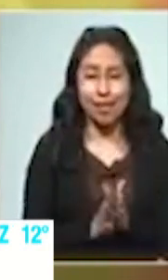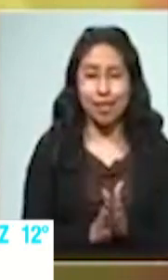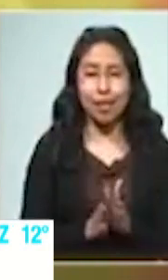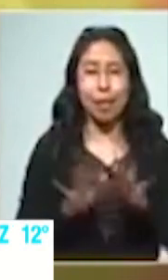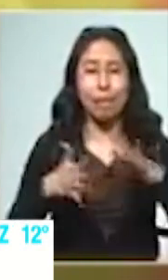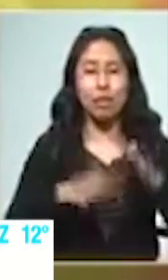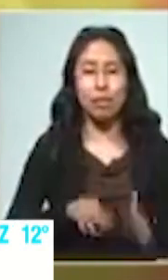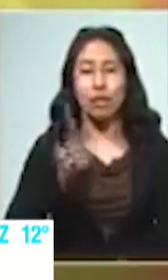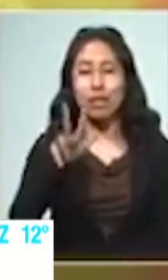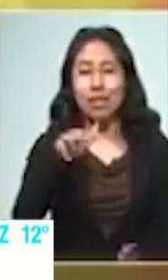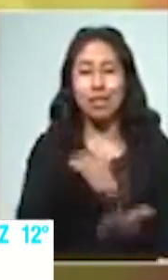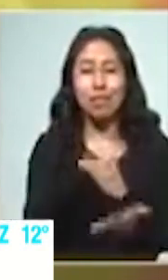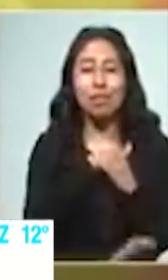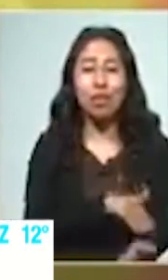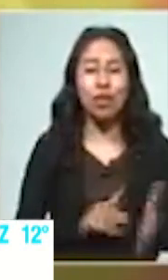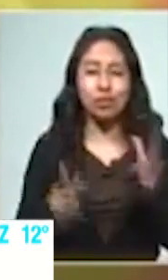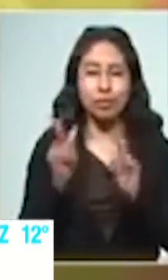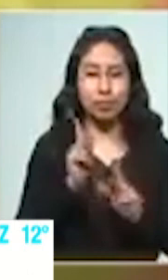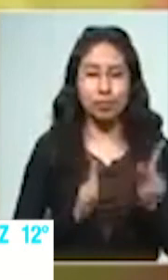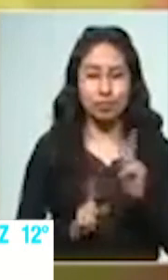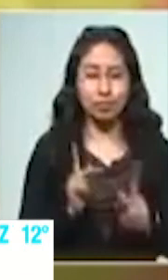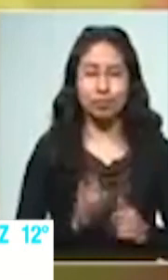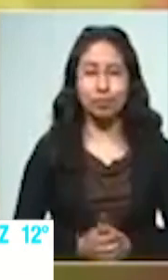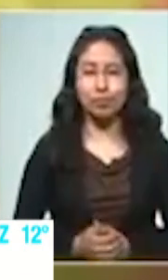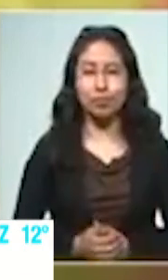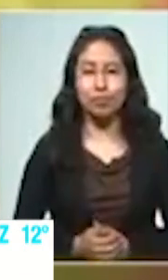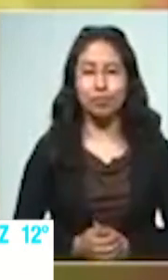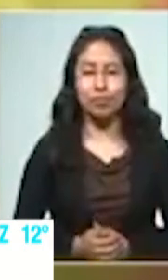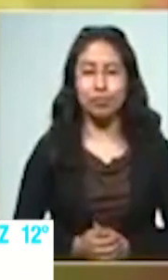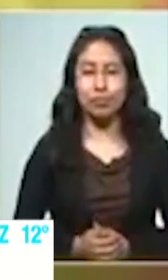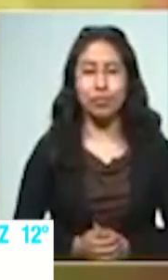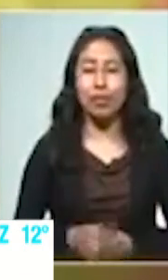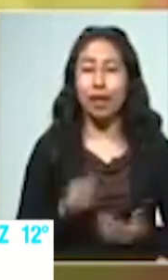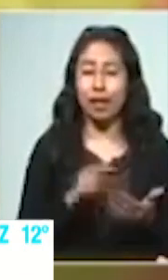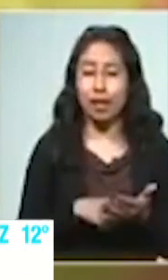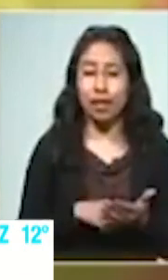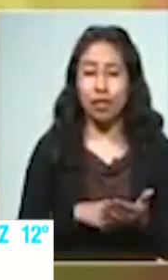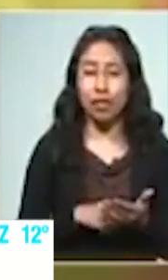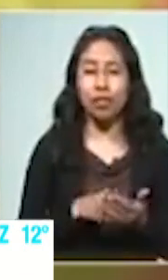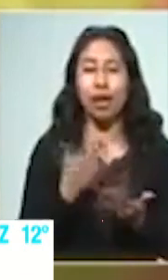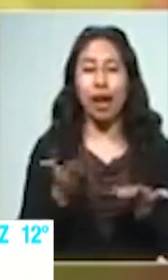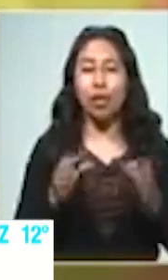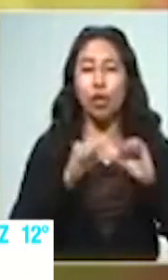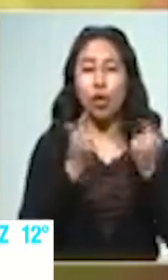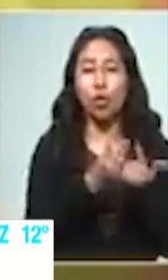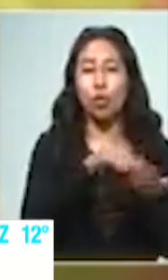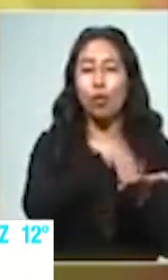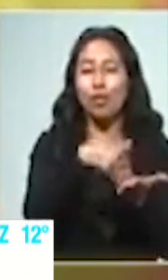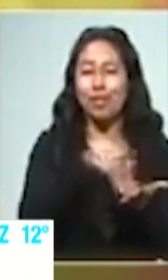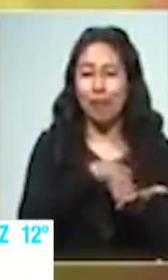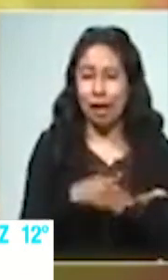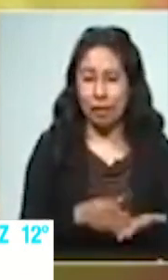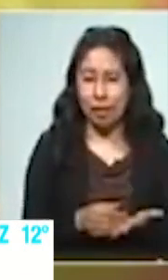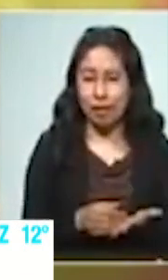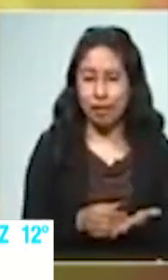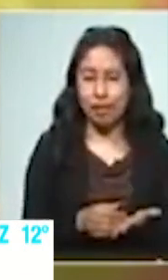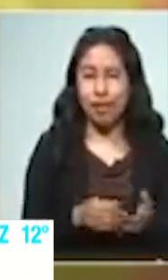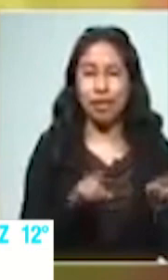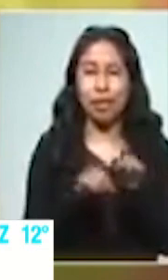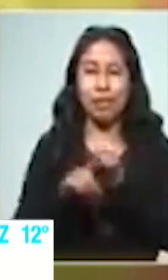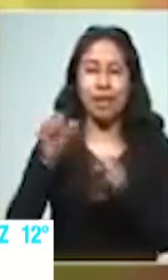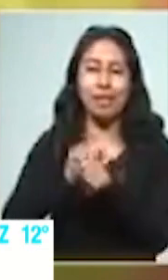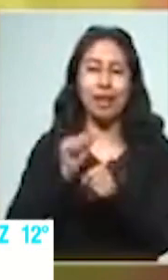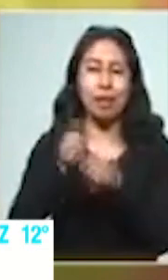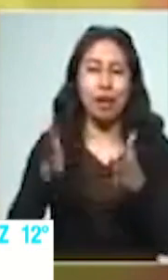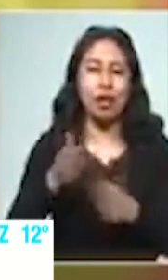aproximadamente 3 millones de bolivianos. En estos se encuentran grupos vulnerables de nuestra población y los